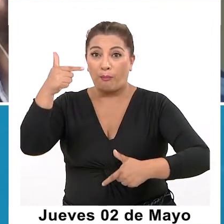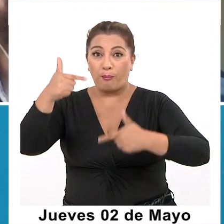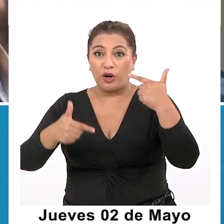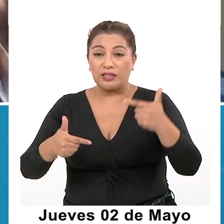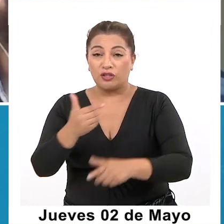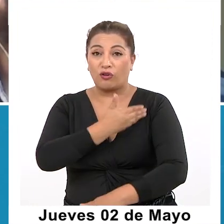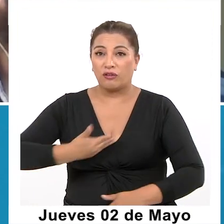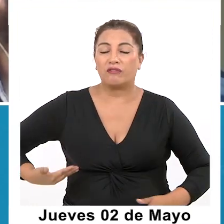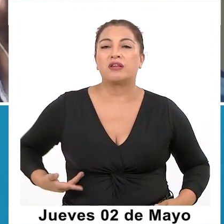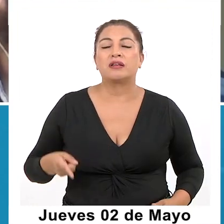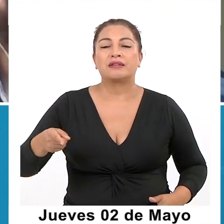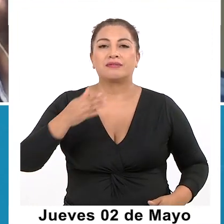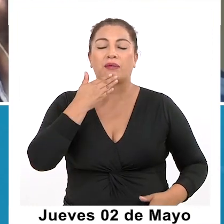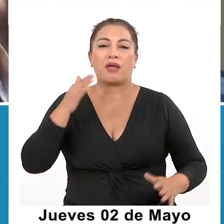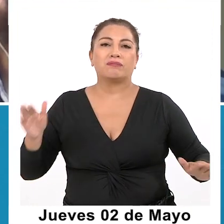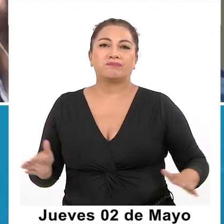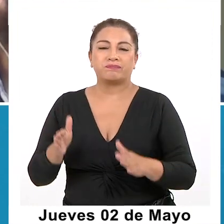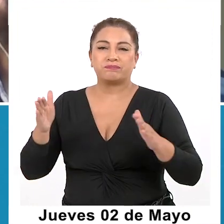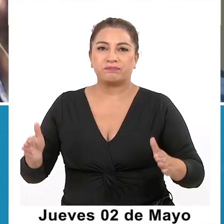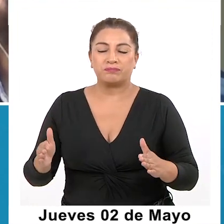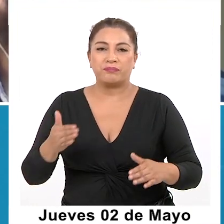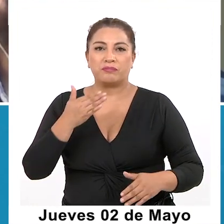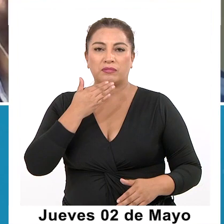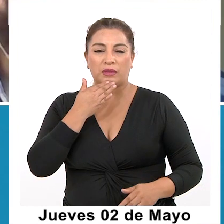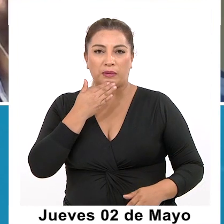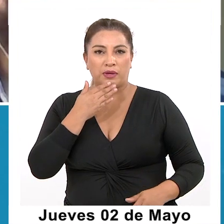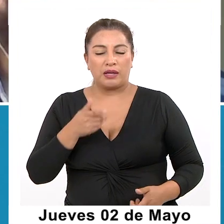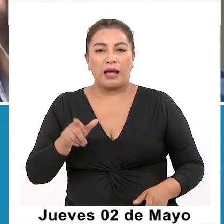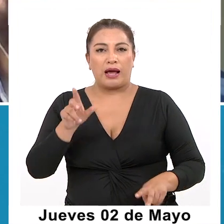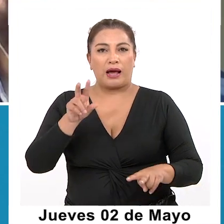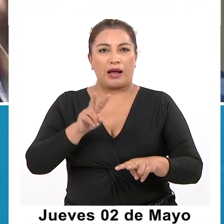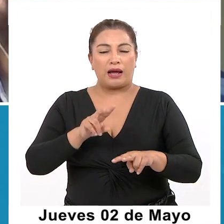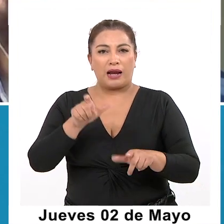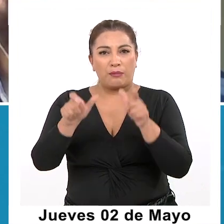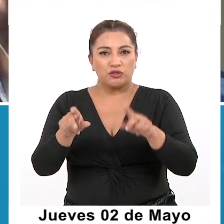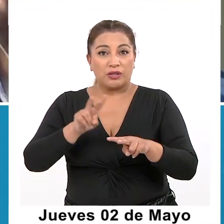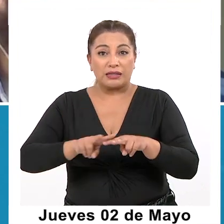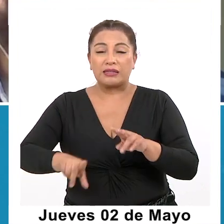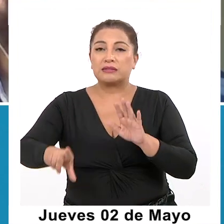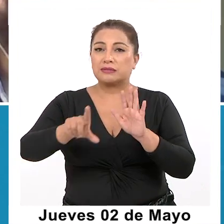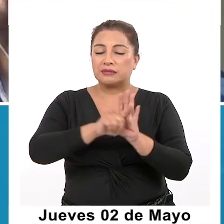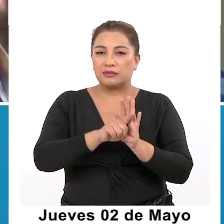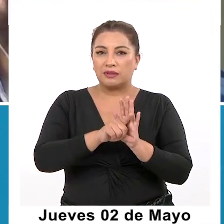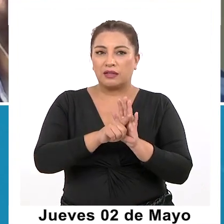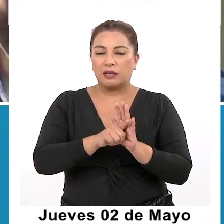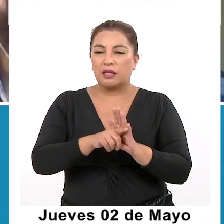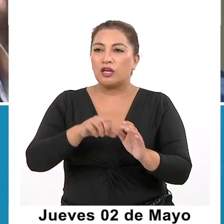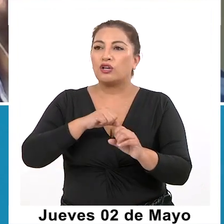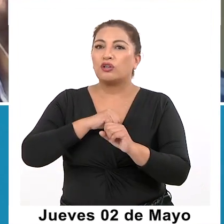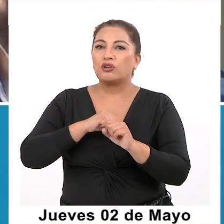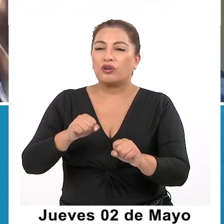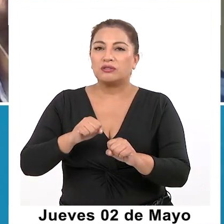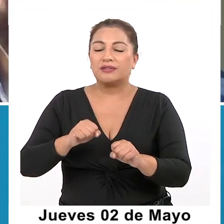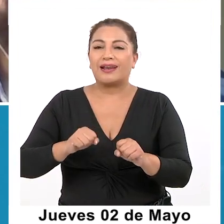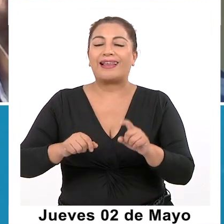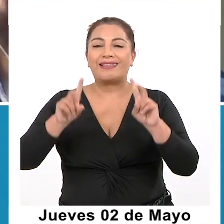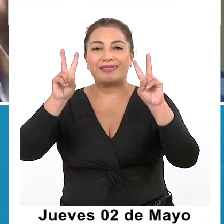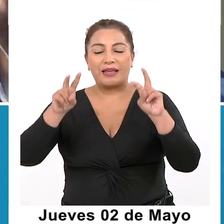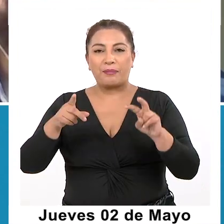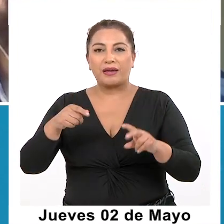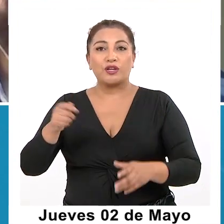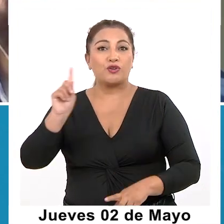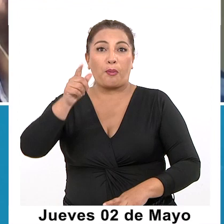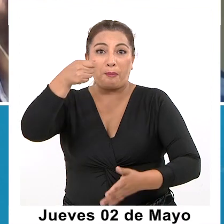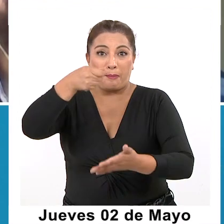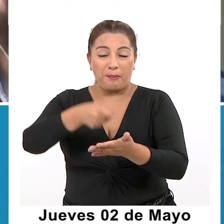Pero particularmente incentivando y también a los legisladores que que hoy por hoy tenemos que combatir la evasión y la ilusión tributaria en el comercio